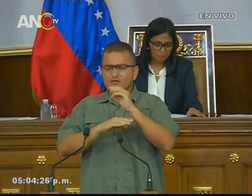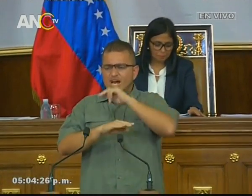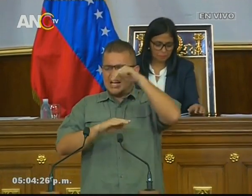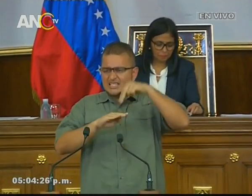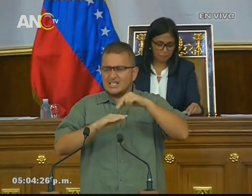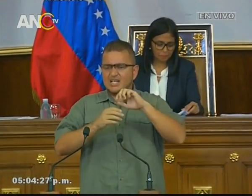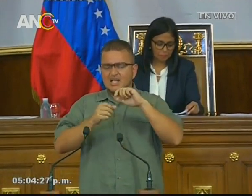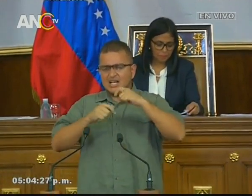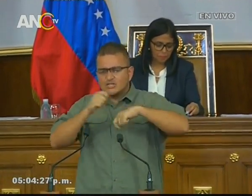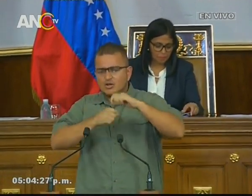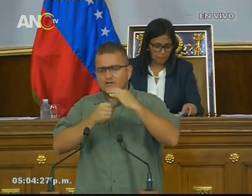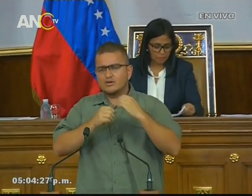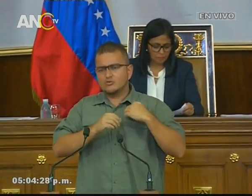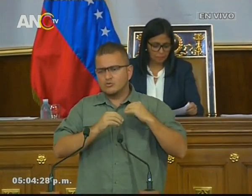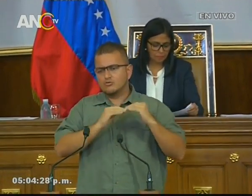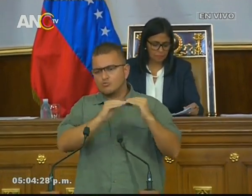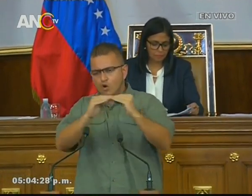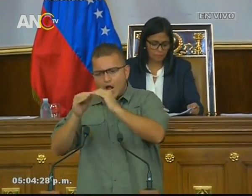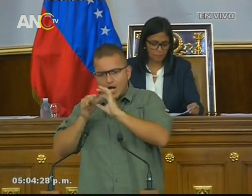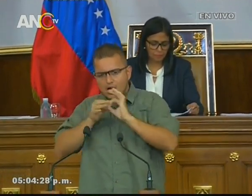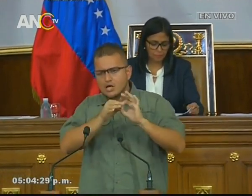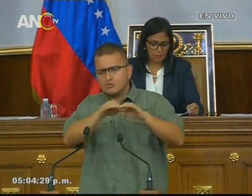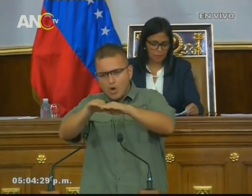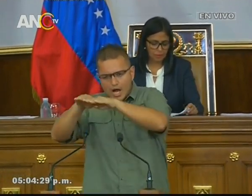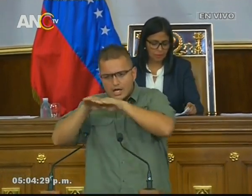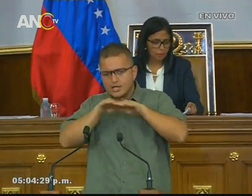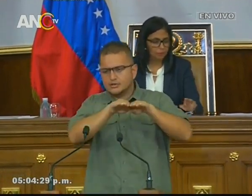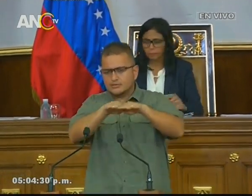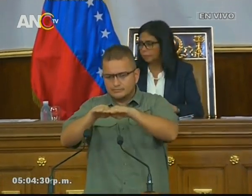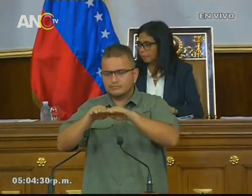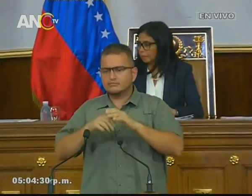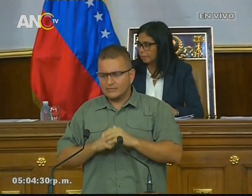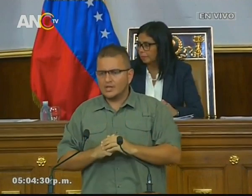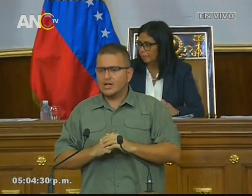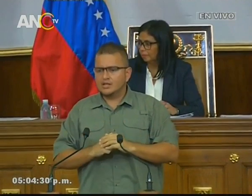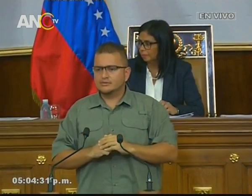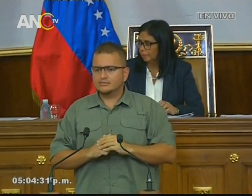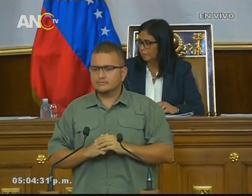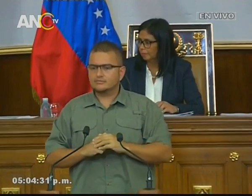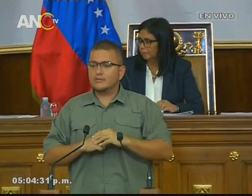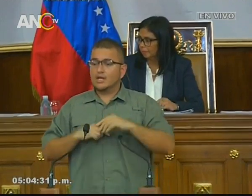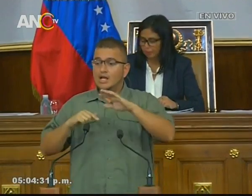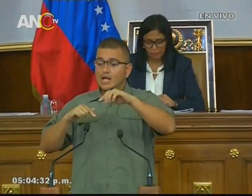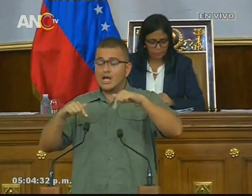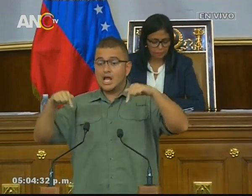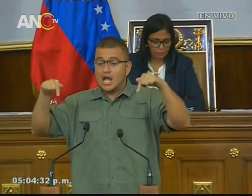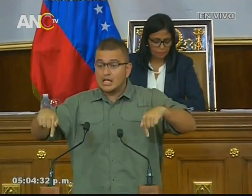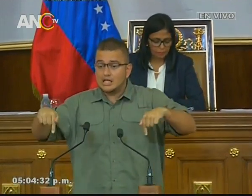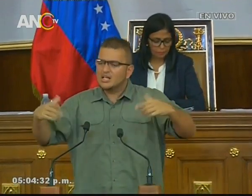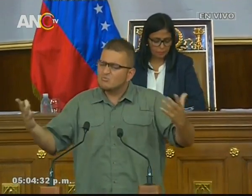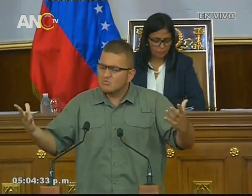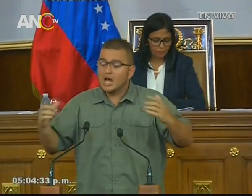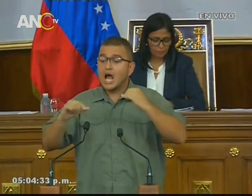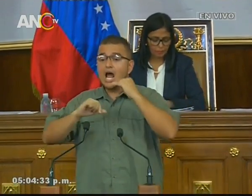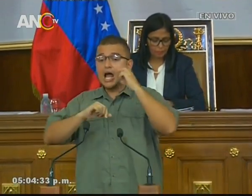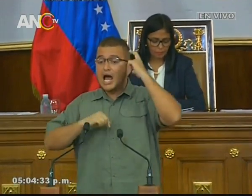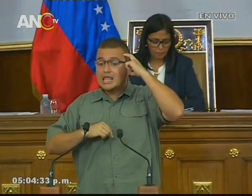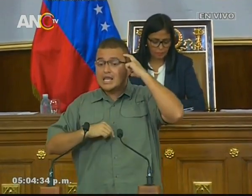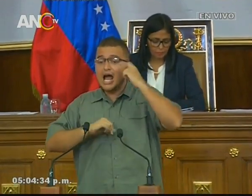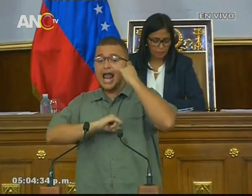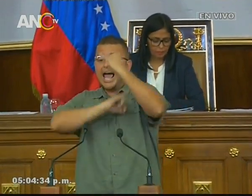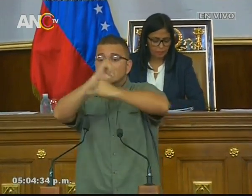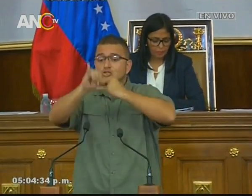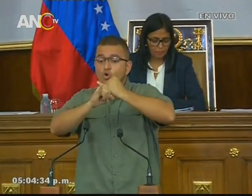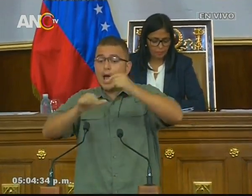¿Cuándo en la historia aquí se había hablado en lengua de señas una persona sorda en la Asamblea Nacional? Se ha logrado la igualdad,